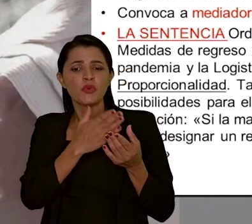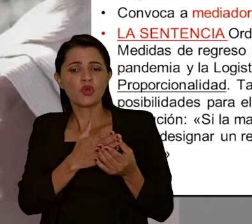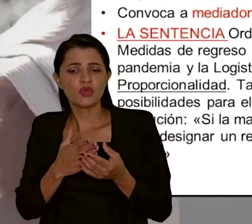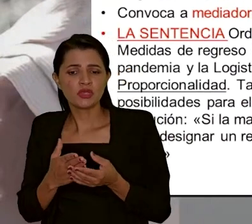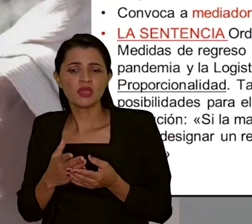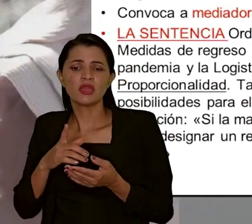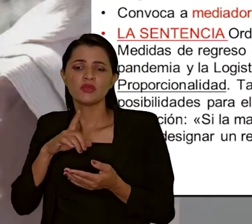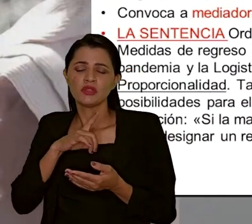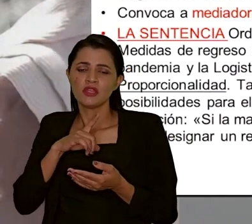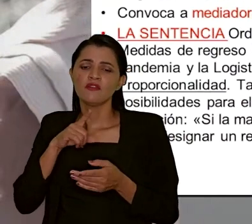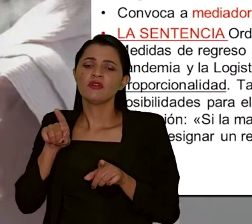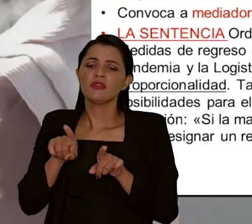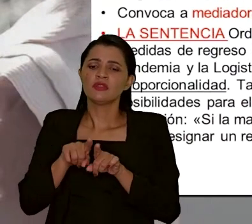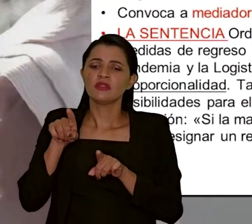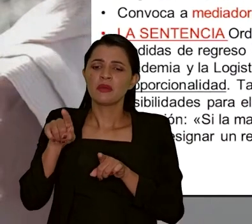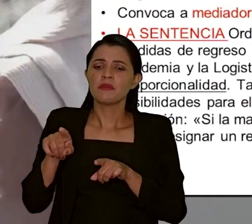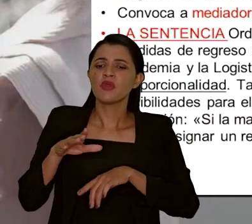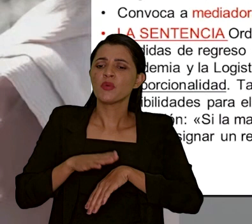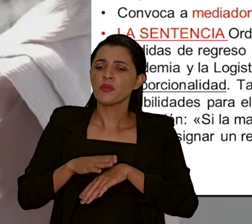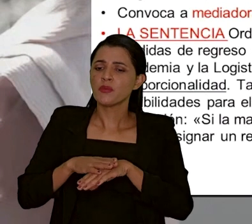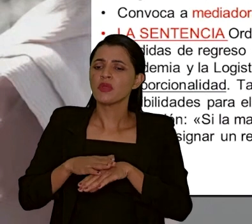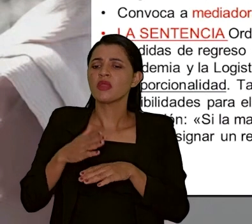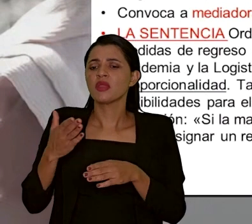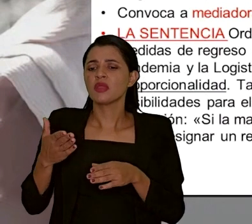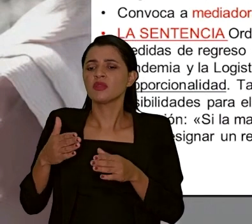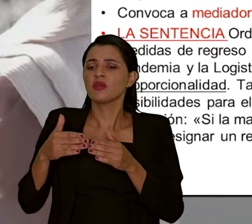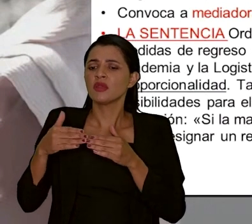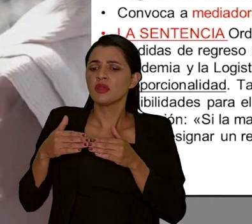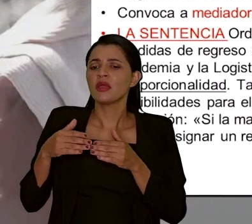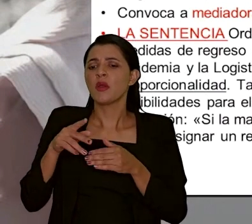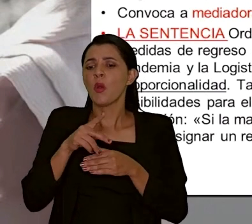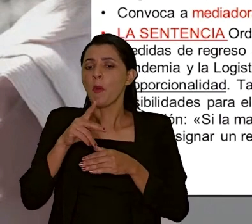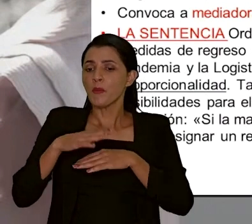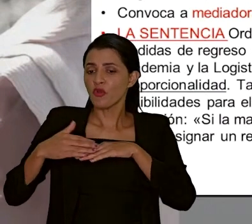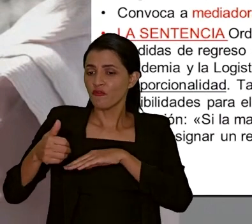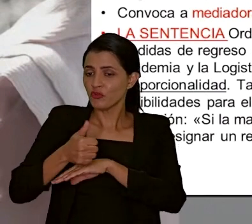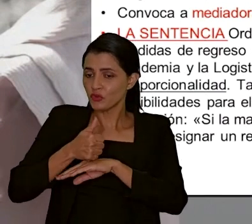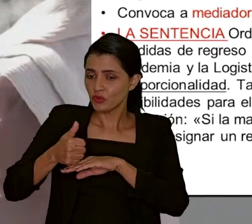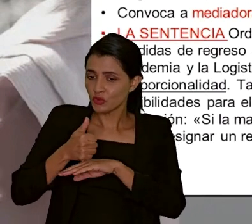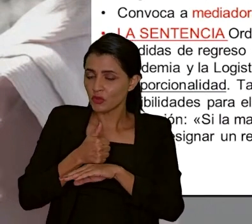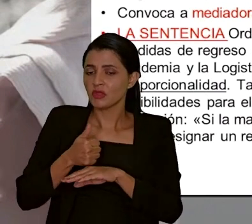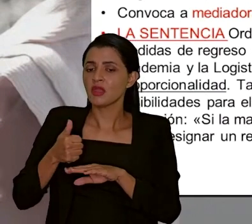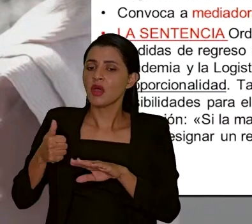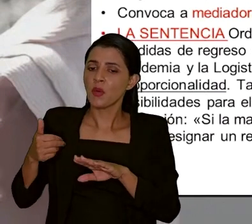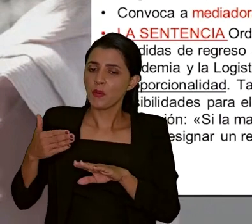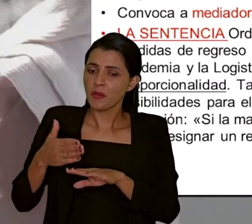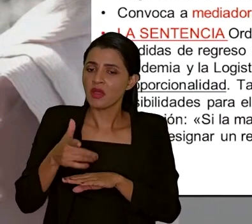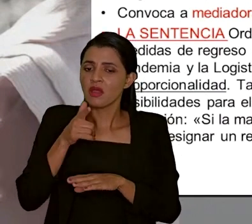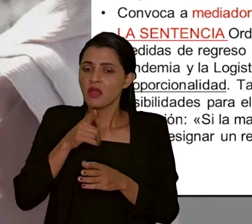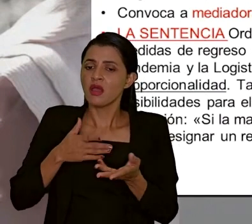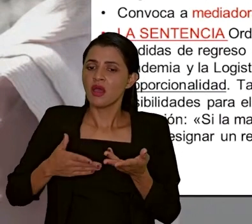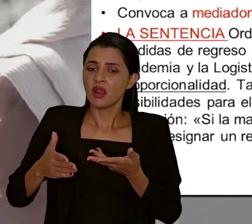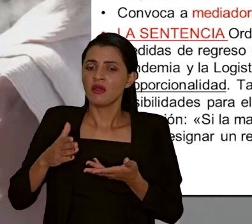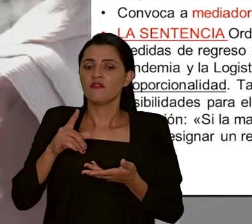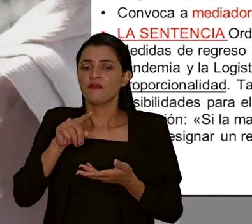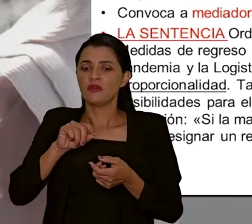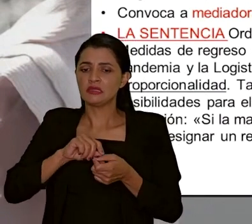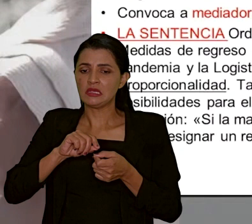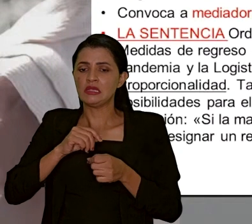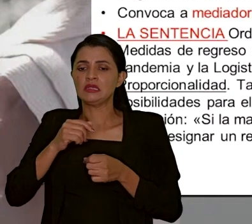cuando imparte directivas al profesional para evaluar el grave riesgo con la intervención de